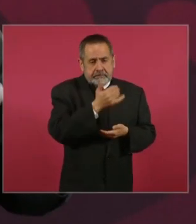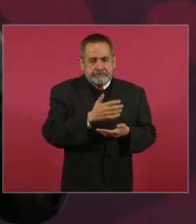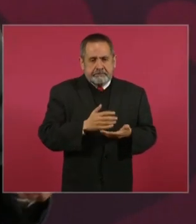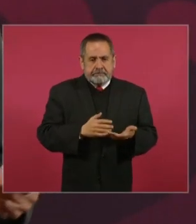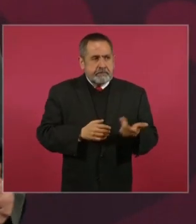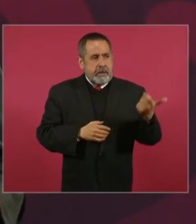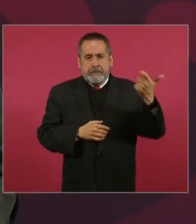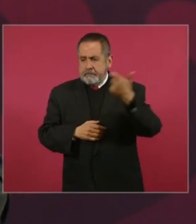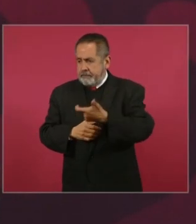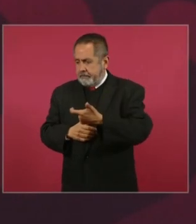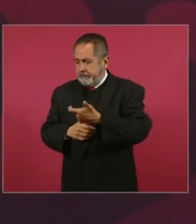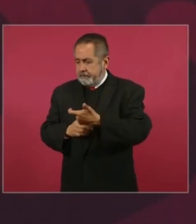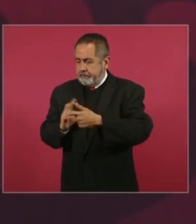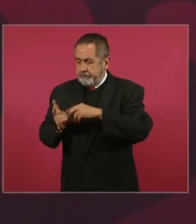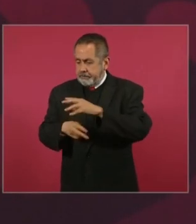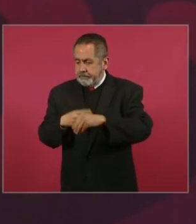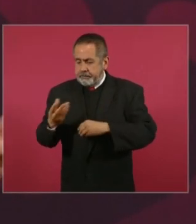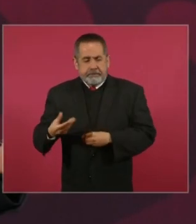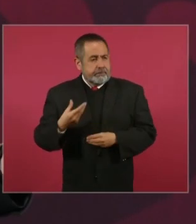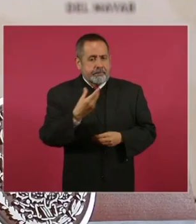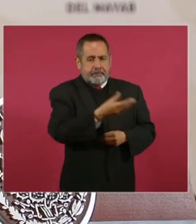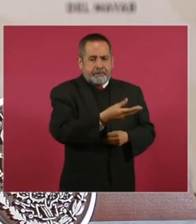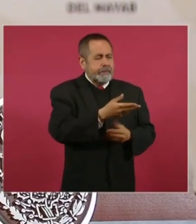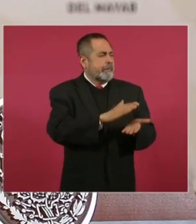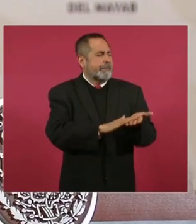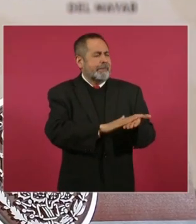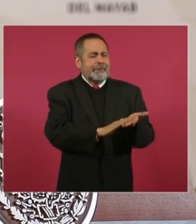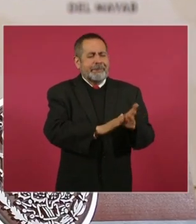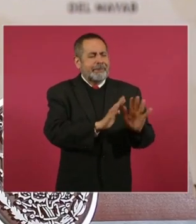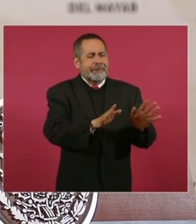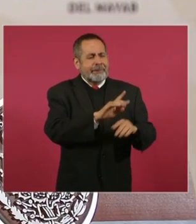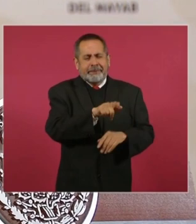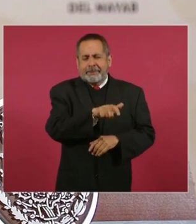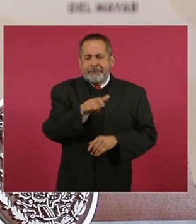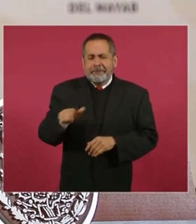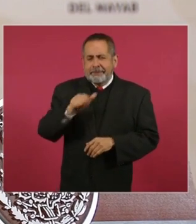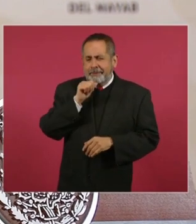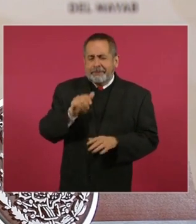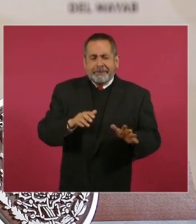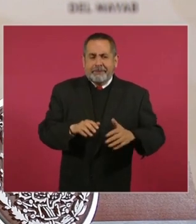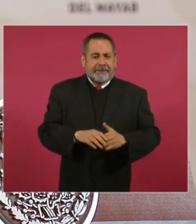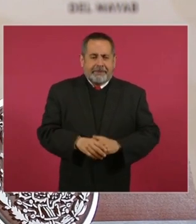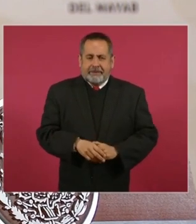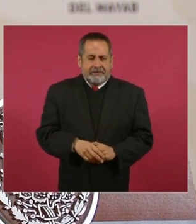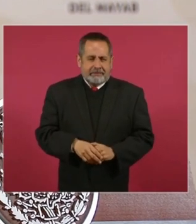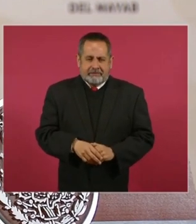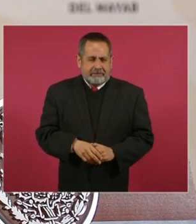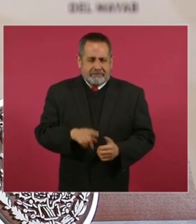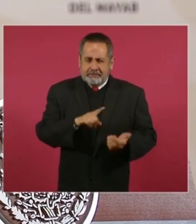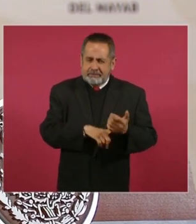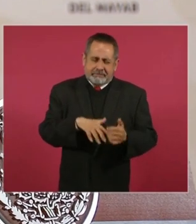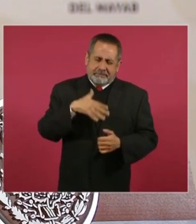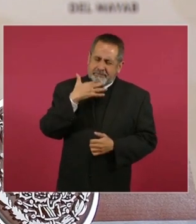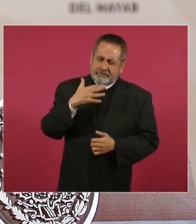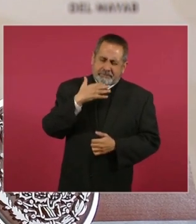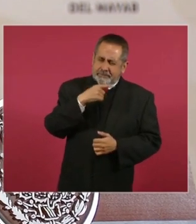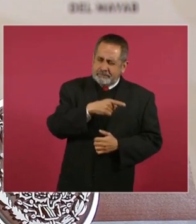lo que pagaban, se les condonaba. Y había un truco